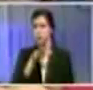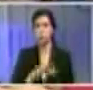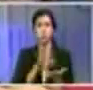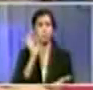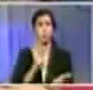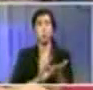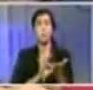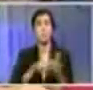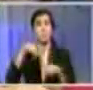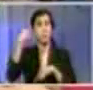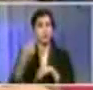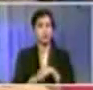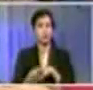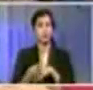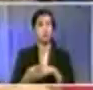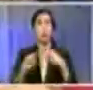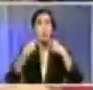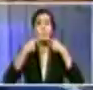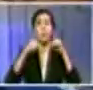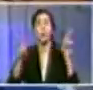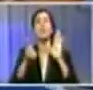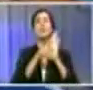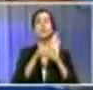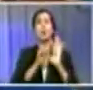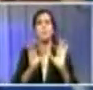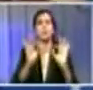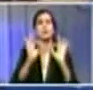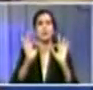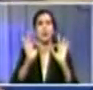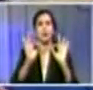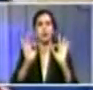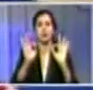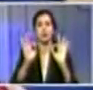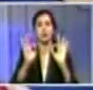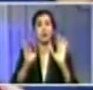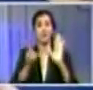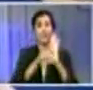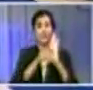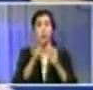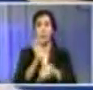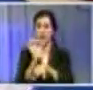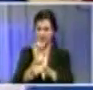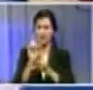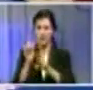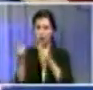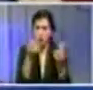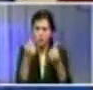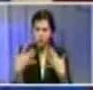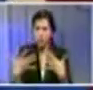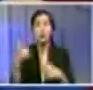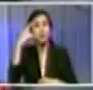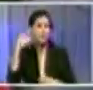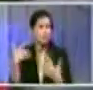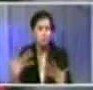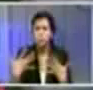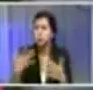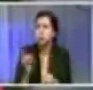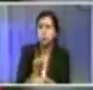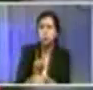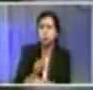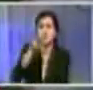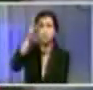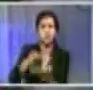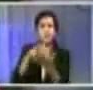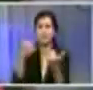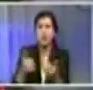inmediatamente mañana en un decreto especial en el marco del decreto de emergencia económica para que sea efectivo